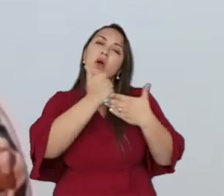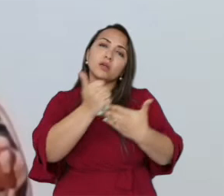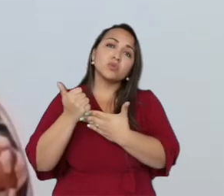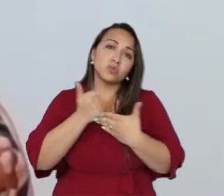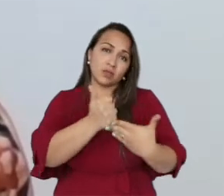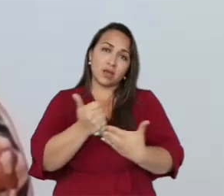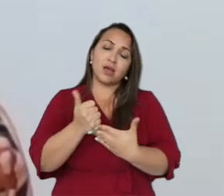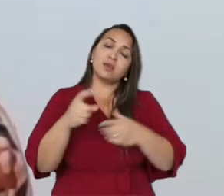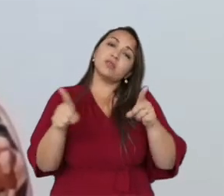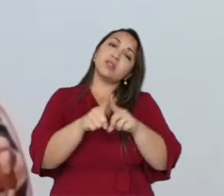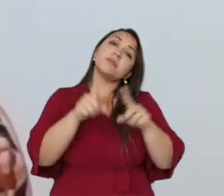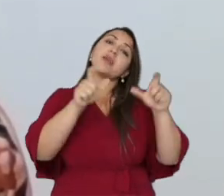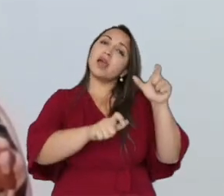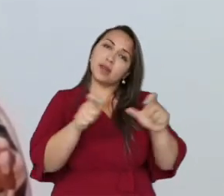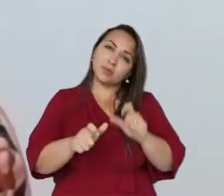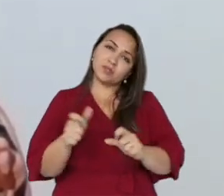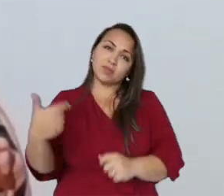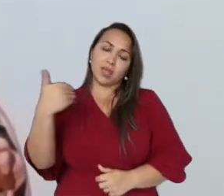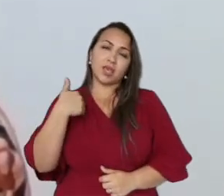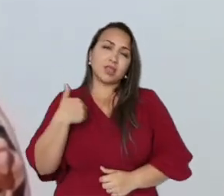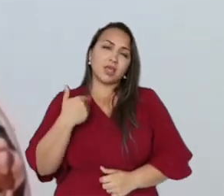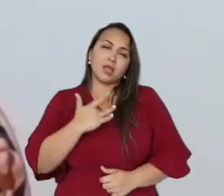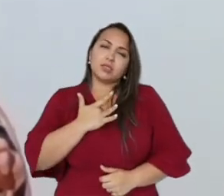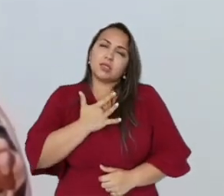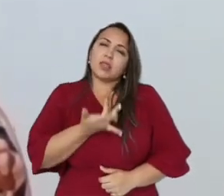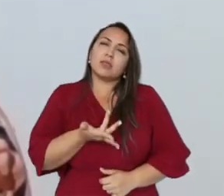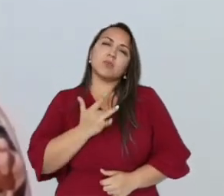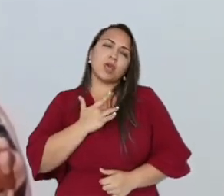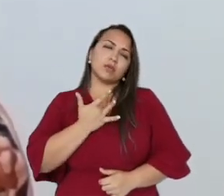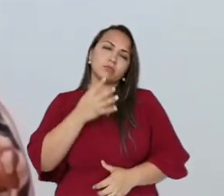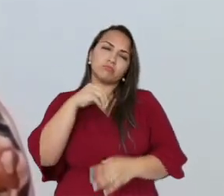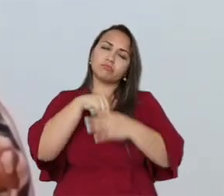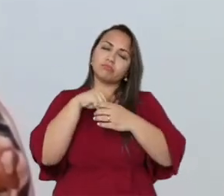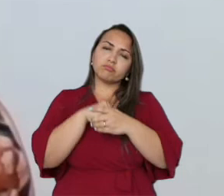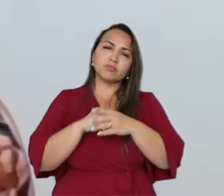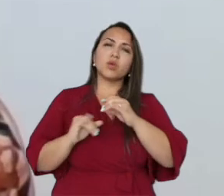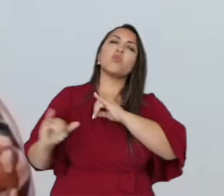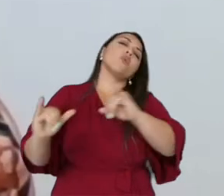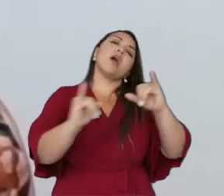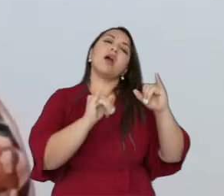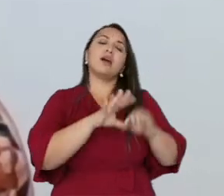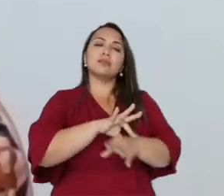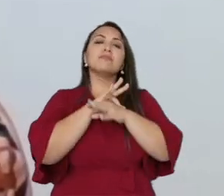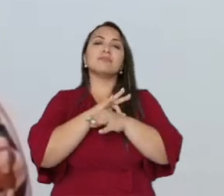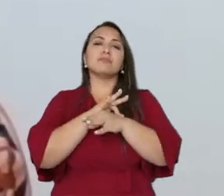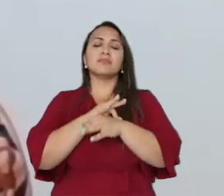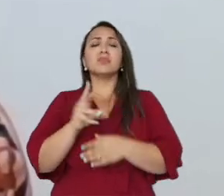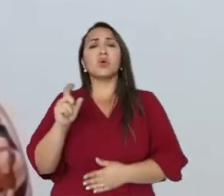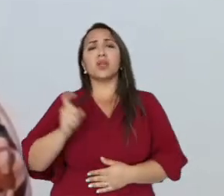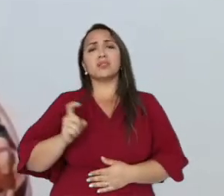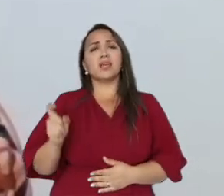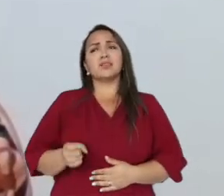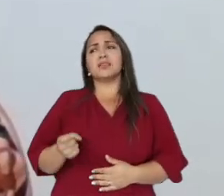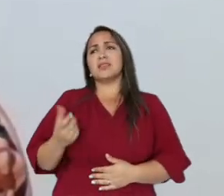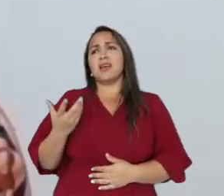ayudarlos y a las personas que tienen sentimientos, como todo ser humano, no necesariamente que